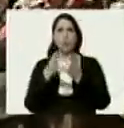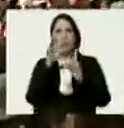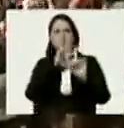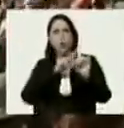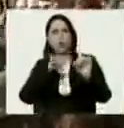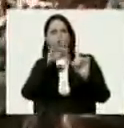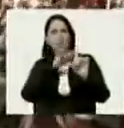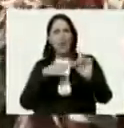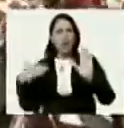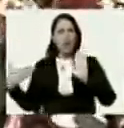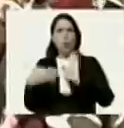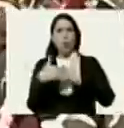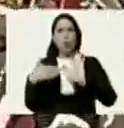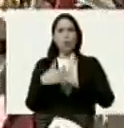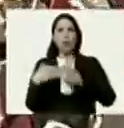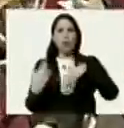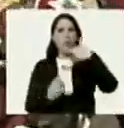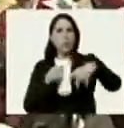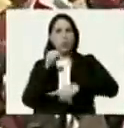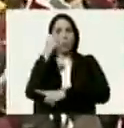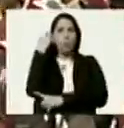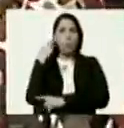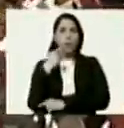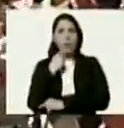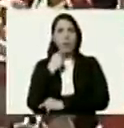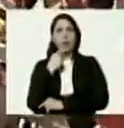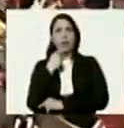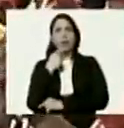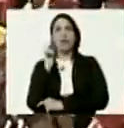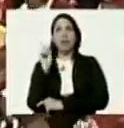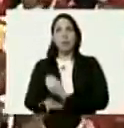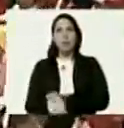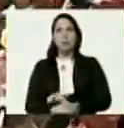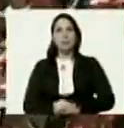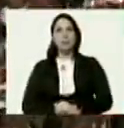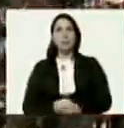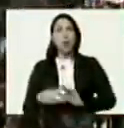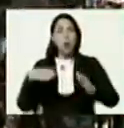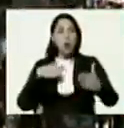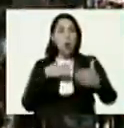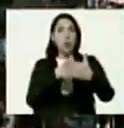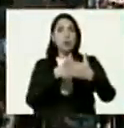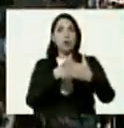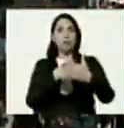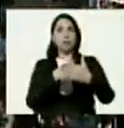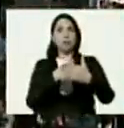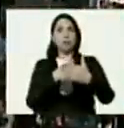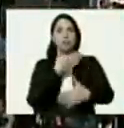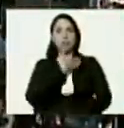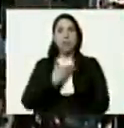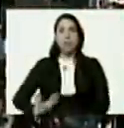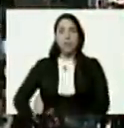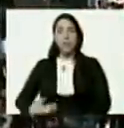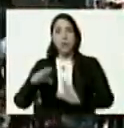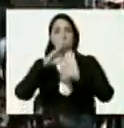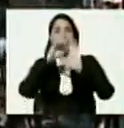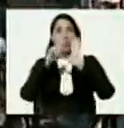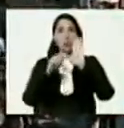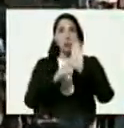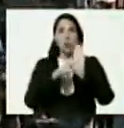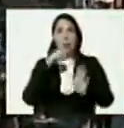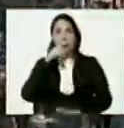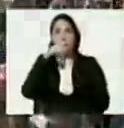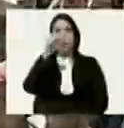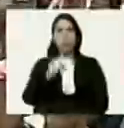en contra de la revolución bolivariana, así como también en contra del presidente constitucional